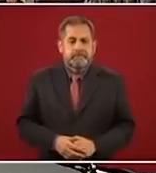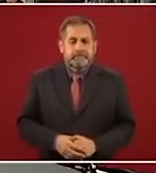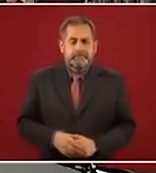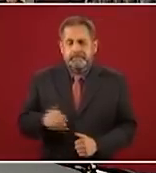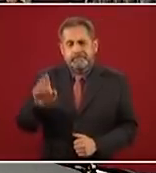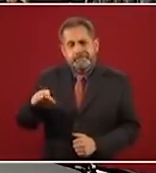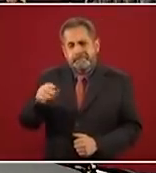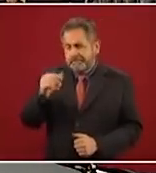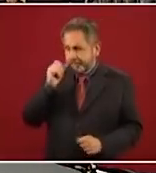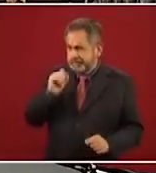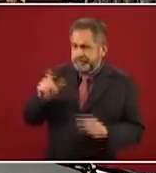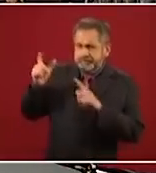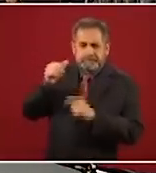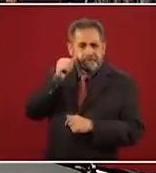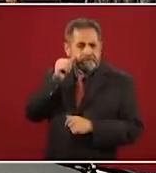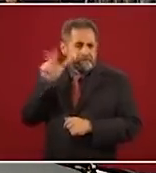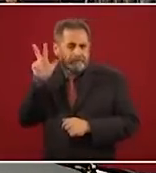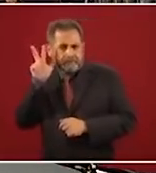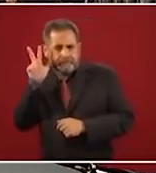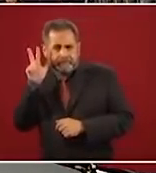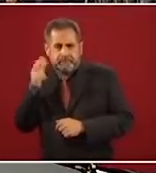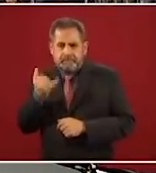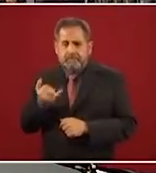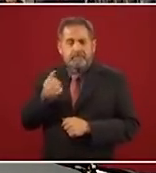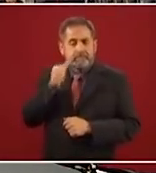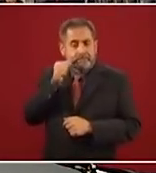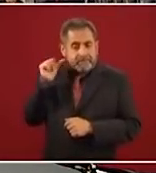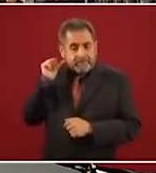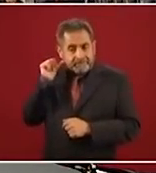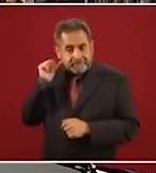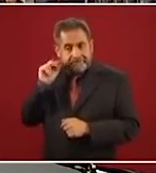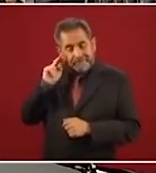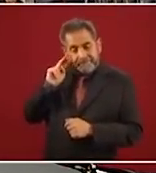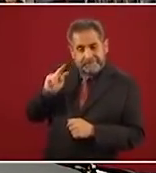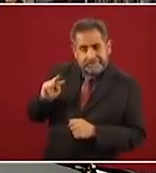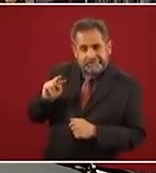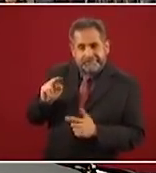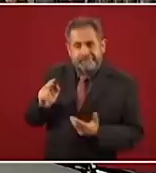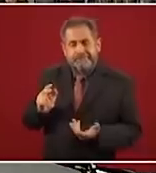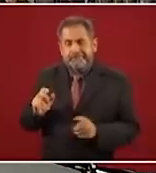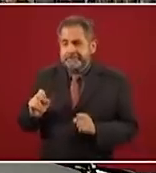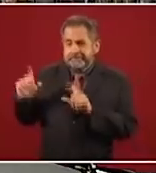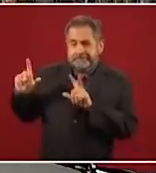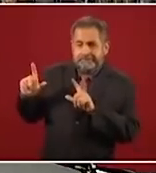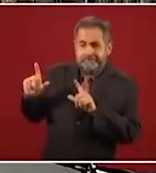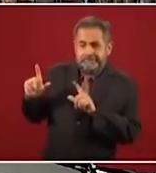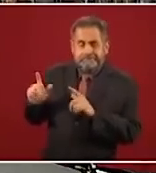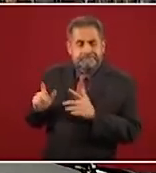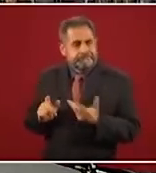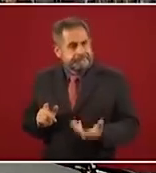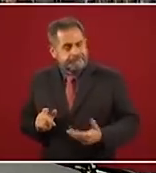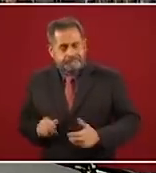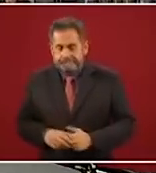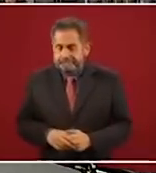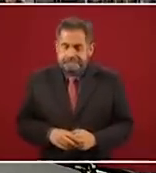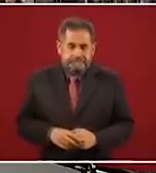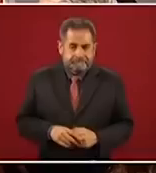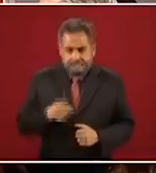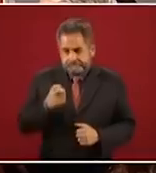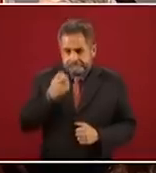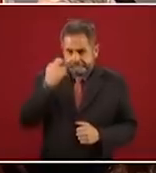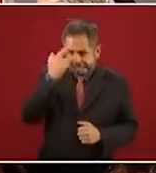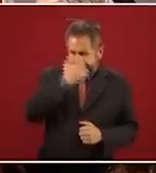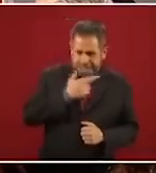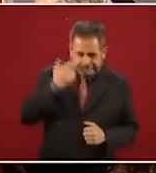lo de antier y lo de ayer, para que vean lo que nosotros